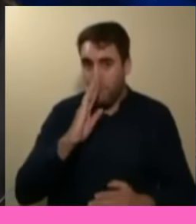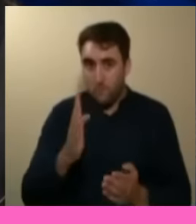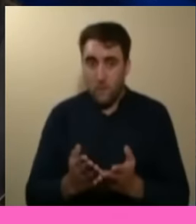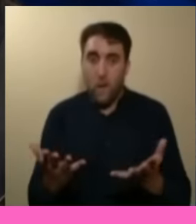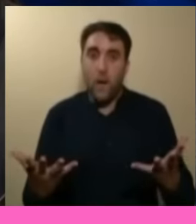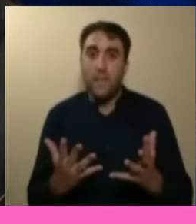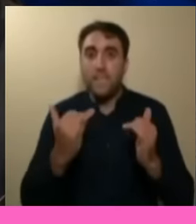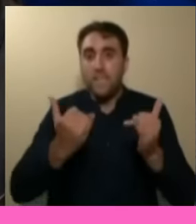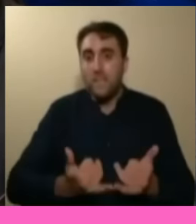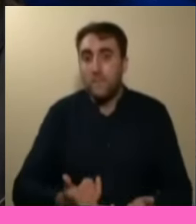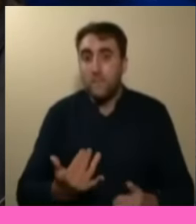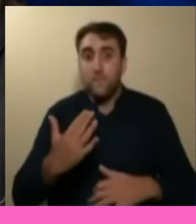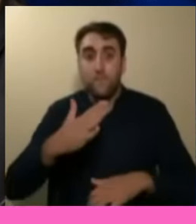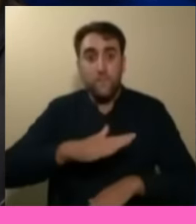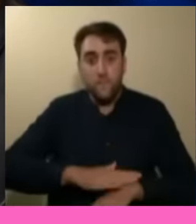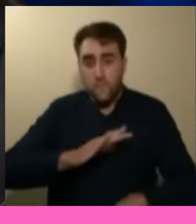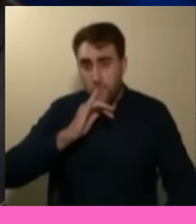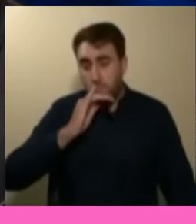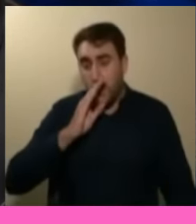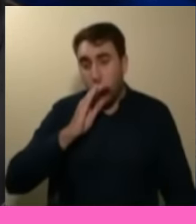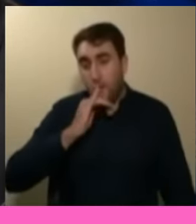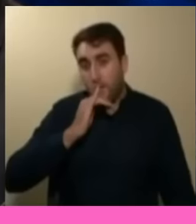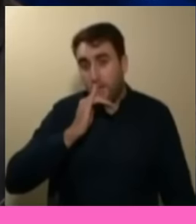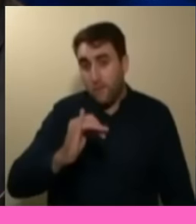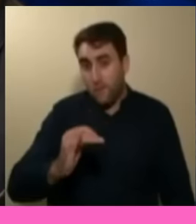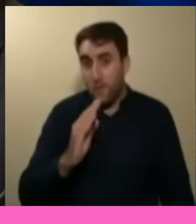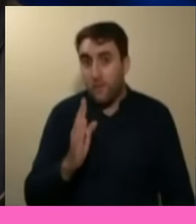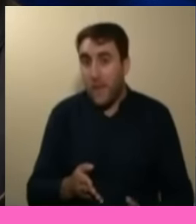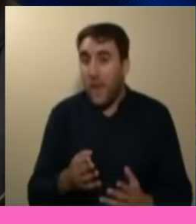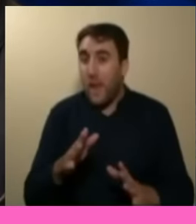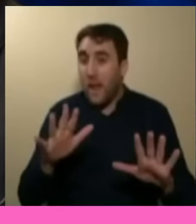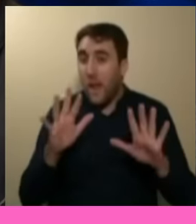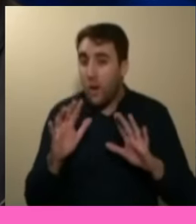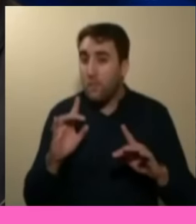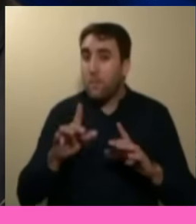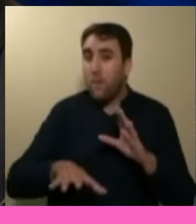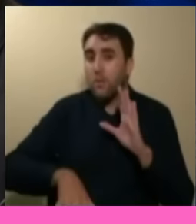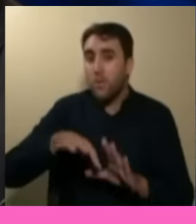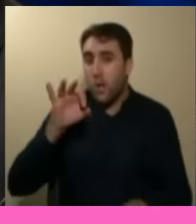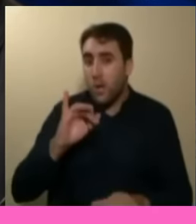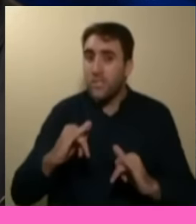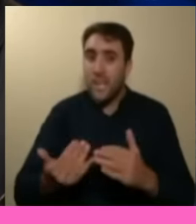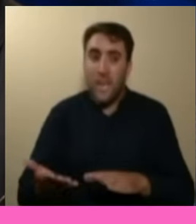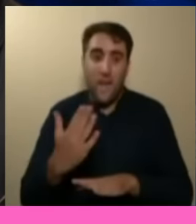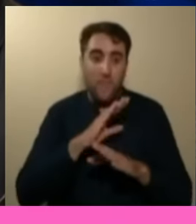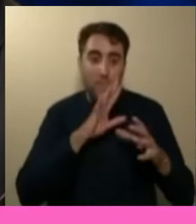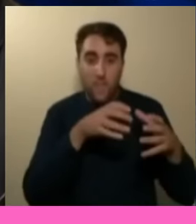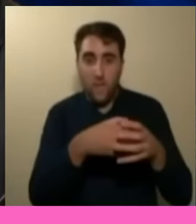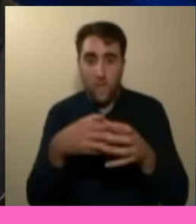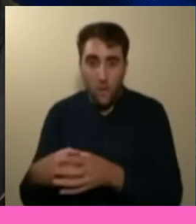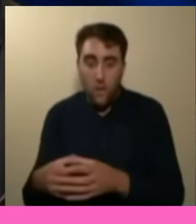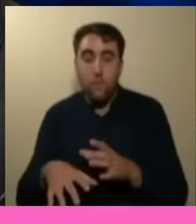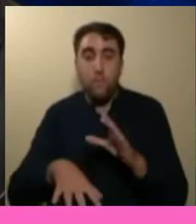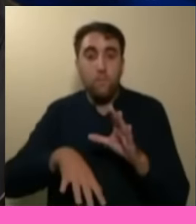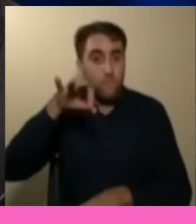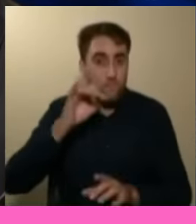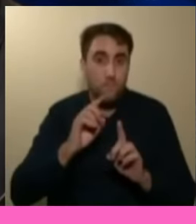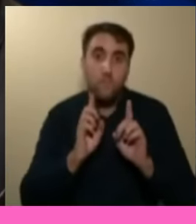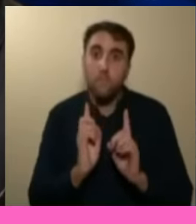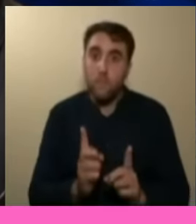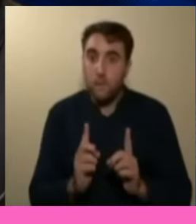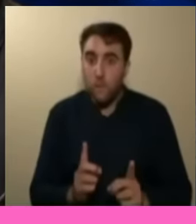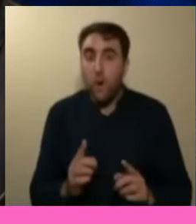a la instancia final de este debate de ideas. Recordamos que el orden en que brindarán sus mensajes finales los senadores ha sido